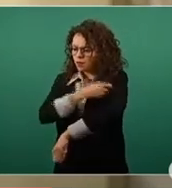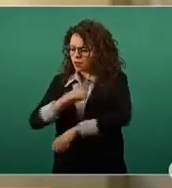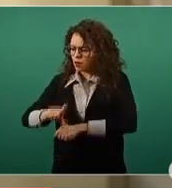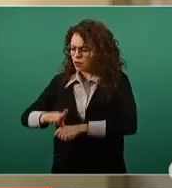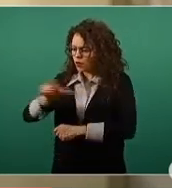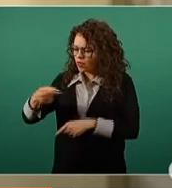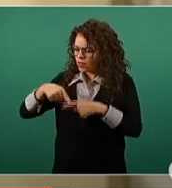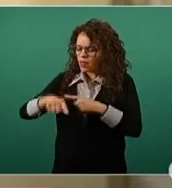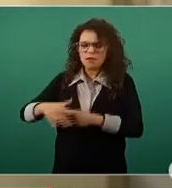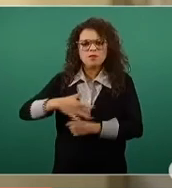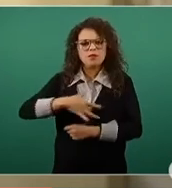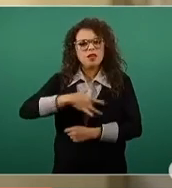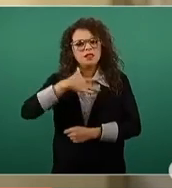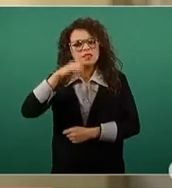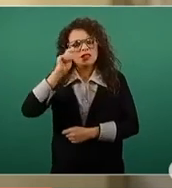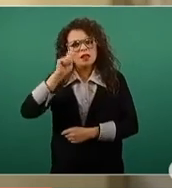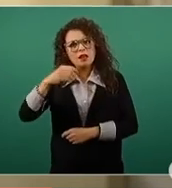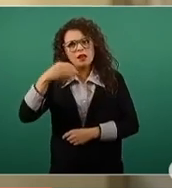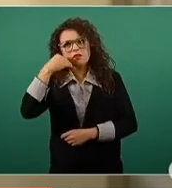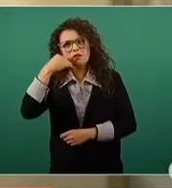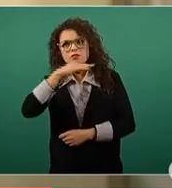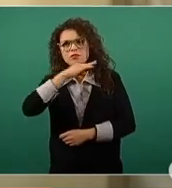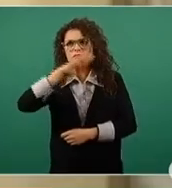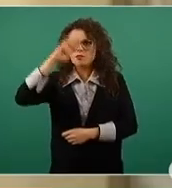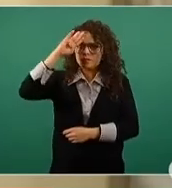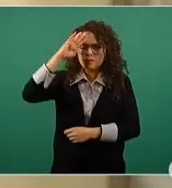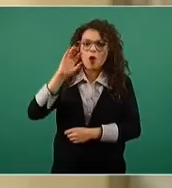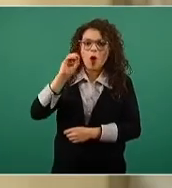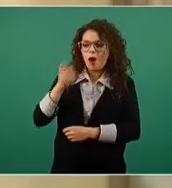o empieza a presentar cierto ESAVI,